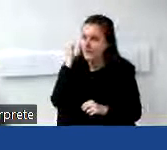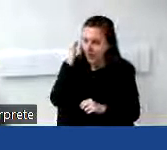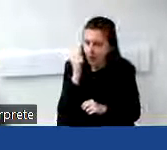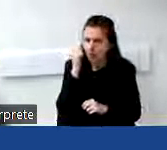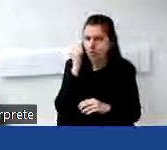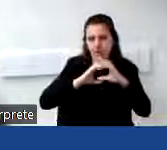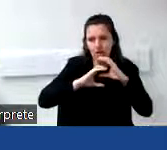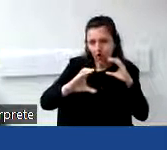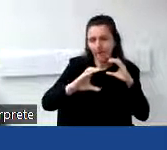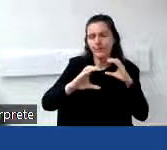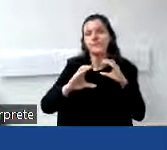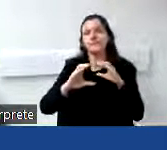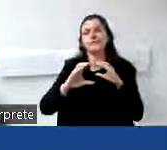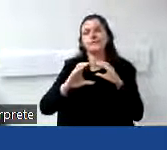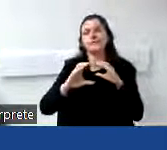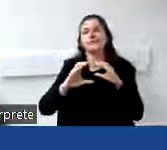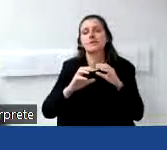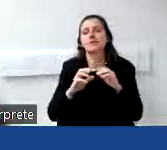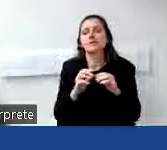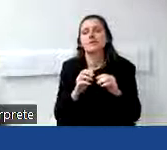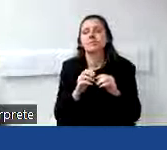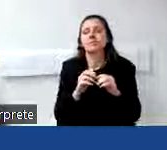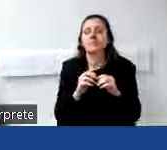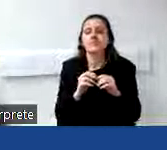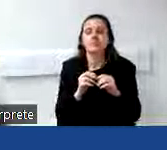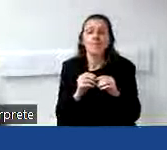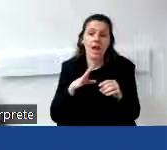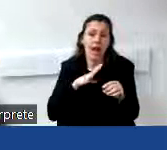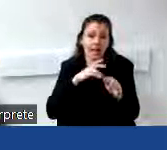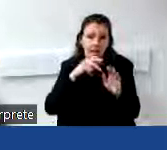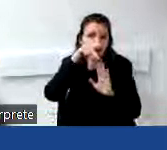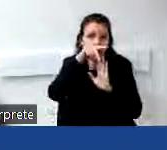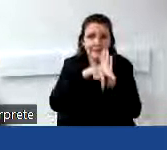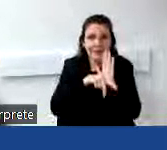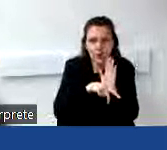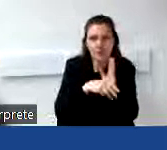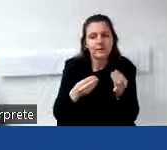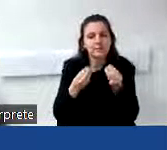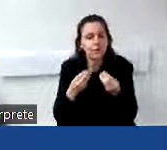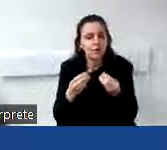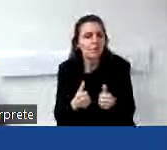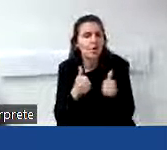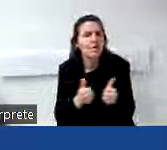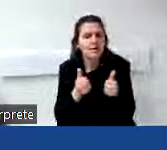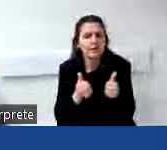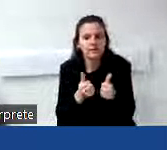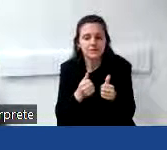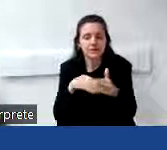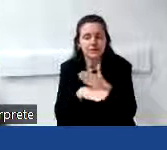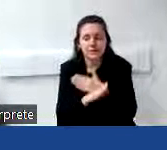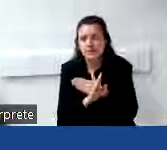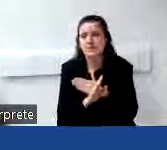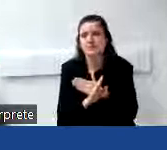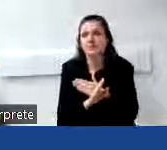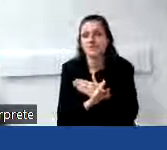transporte, en UNIT sobre cómo generar esos transportes accesibles, y también la infraestructura. No podemos hablar de